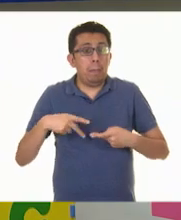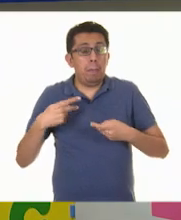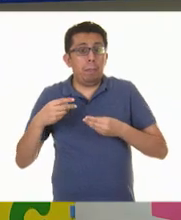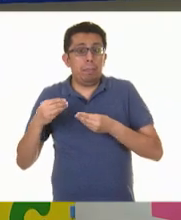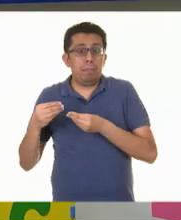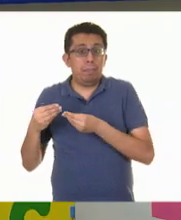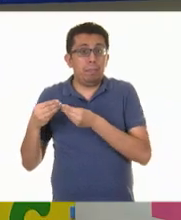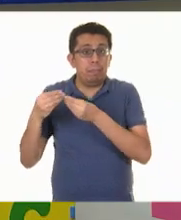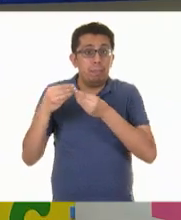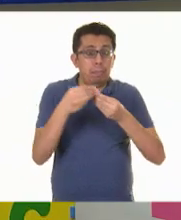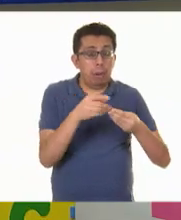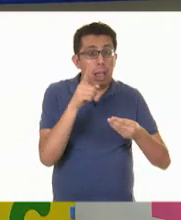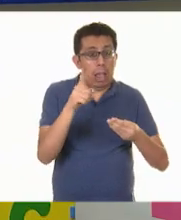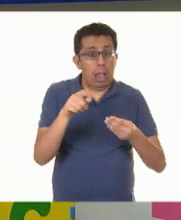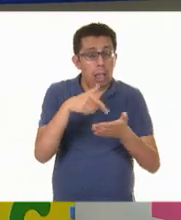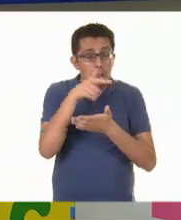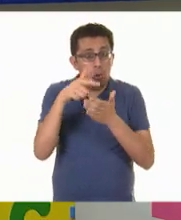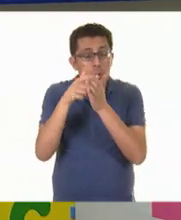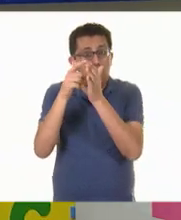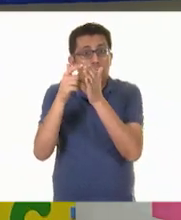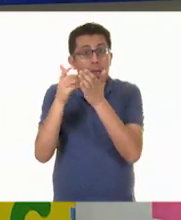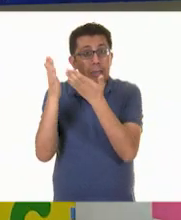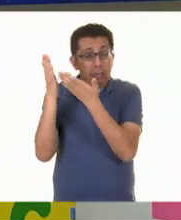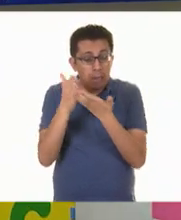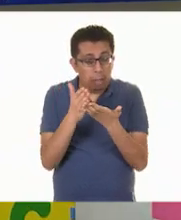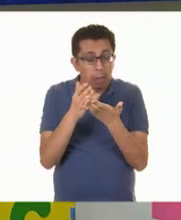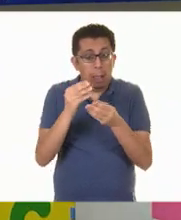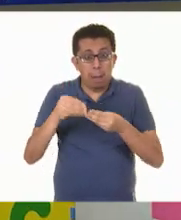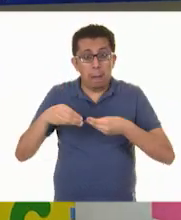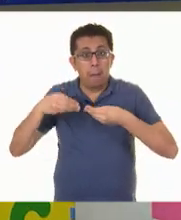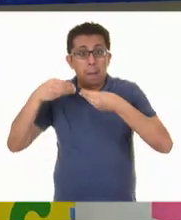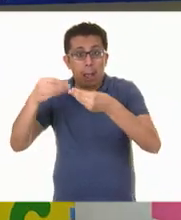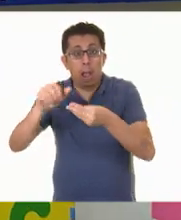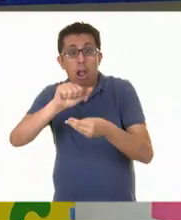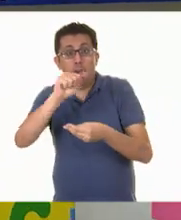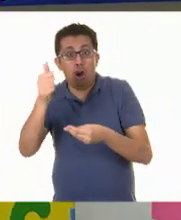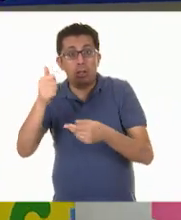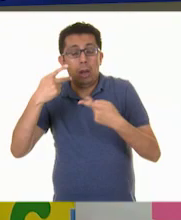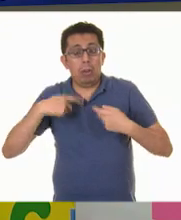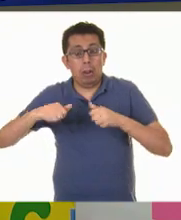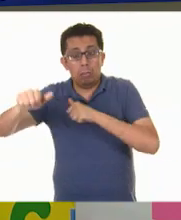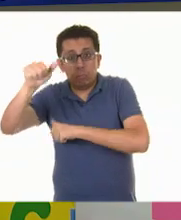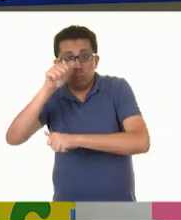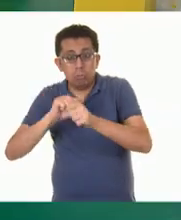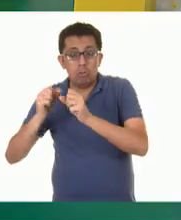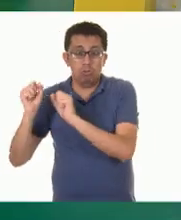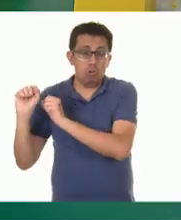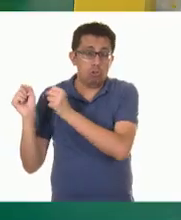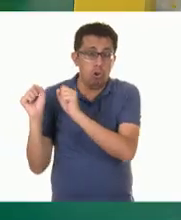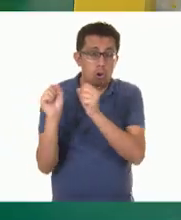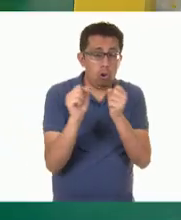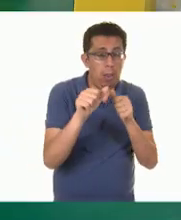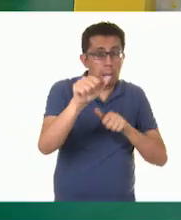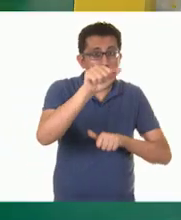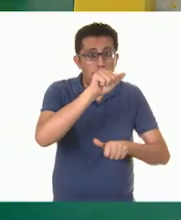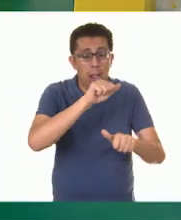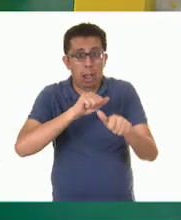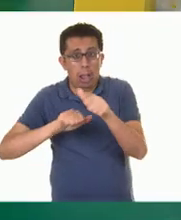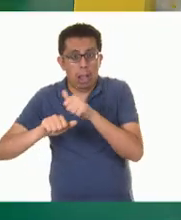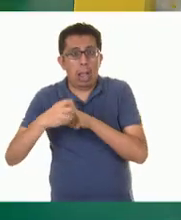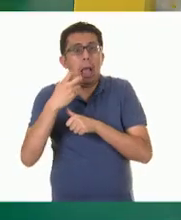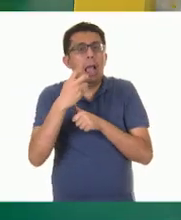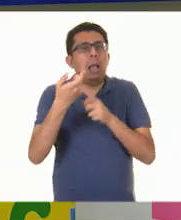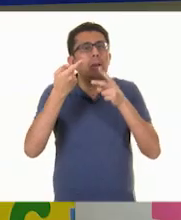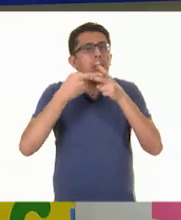llegaba a ese albergue, le daba el mensaje a alguien más y corría al otro albergue. Era como una carrera de los relevos. Y así empezó la comunicación en